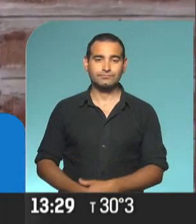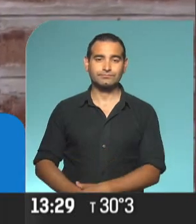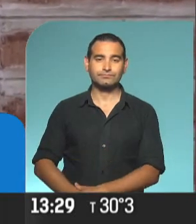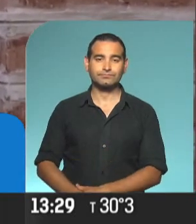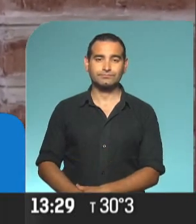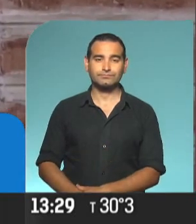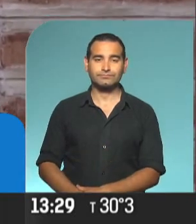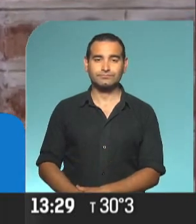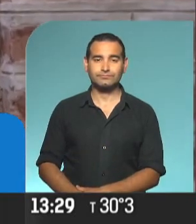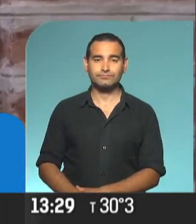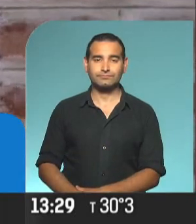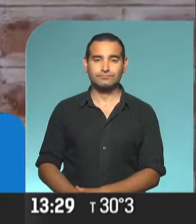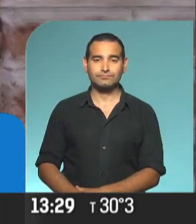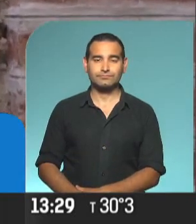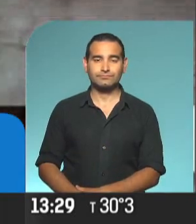y podrás